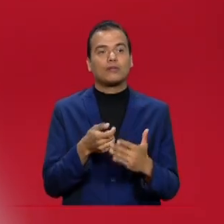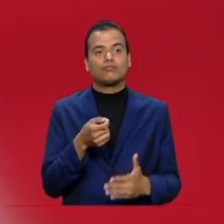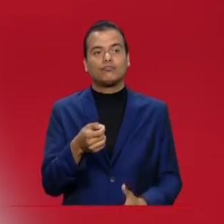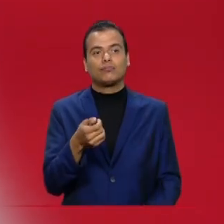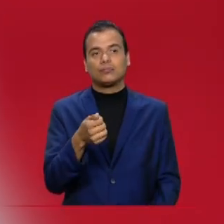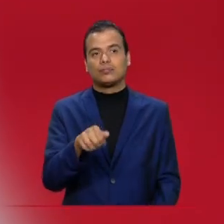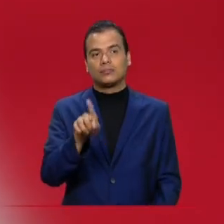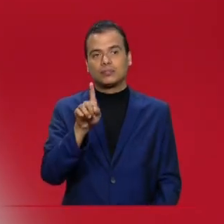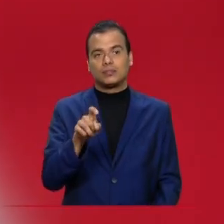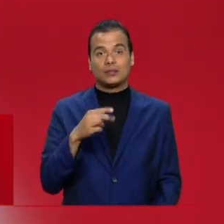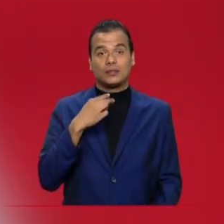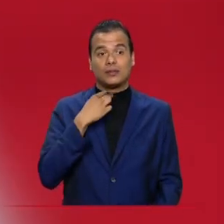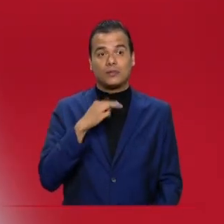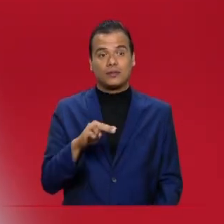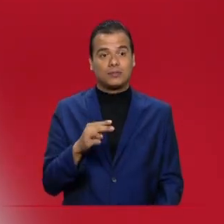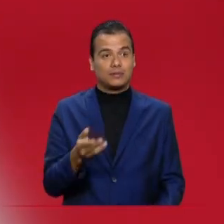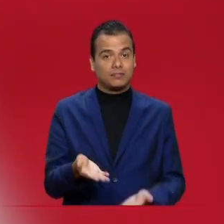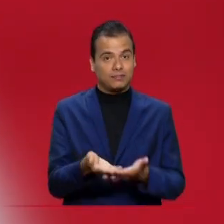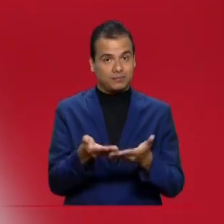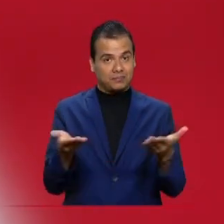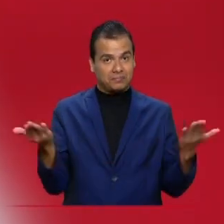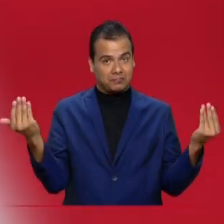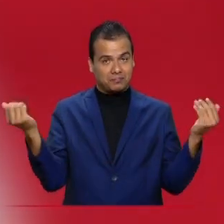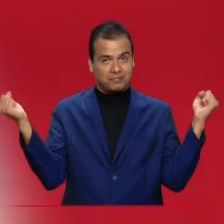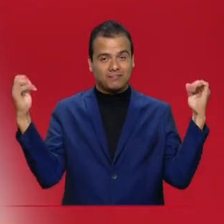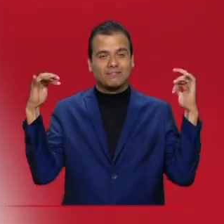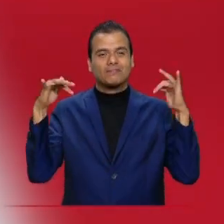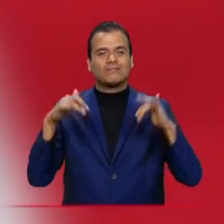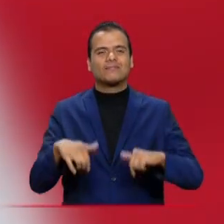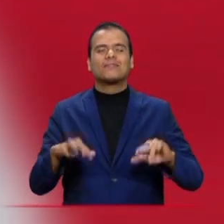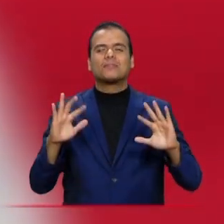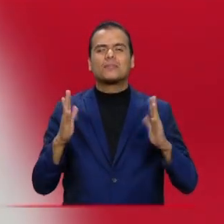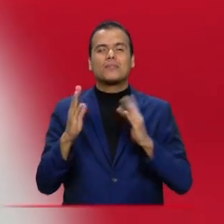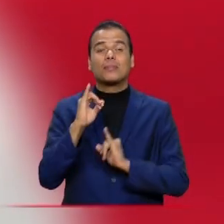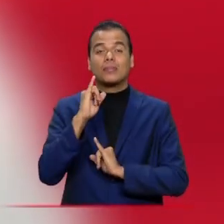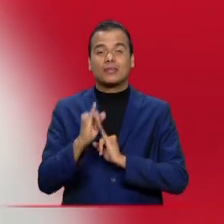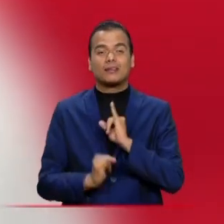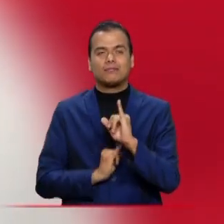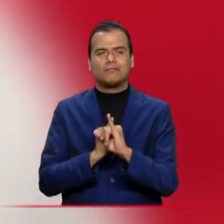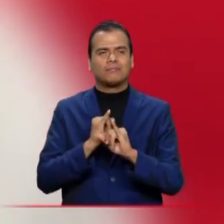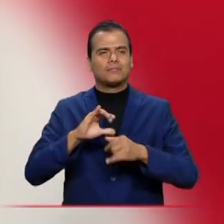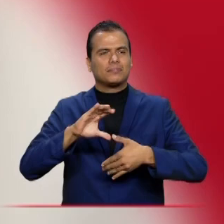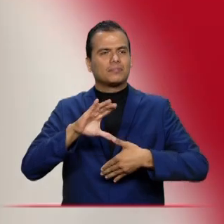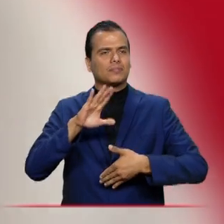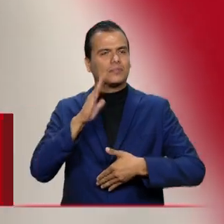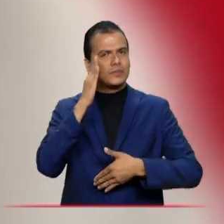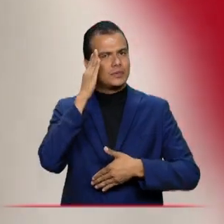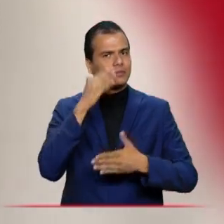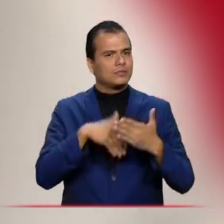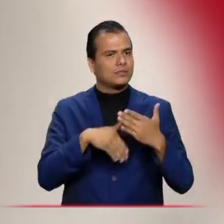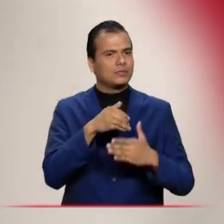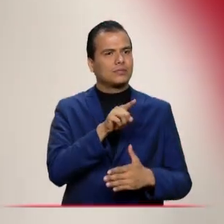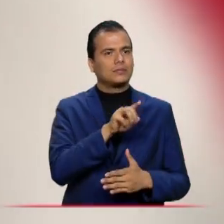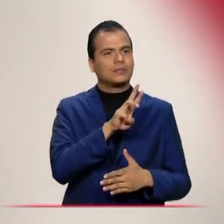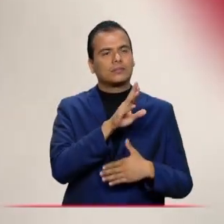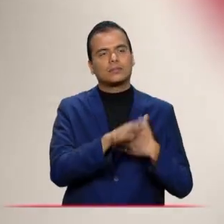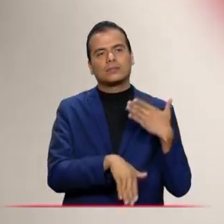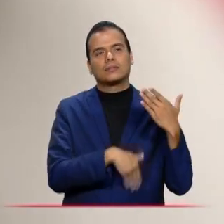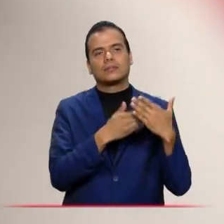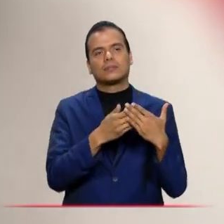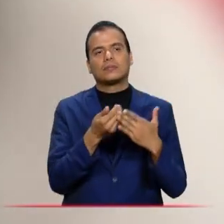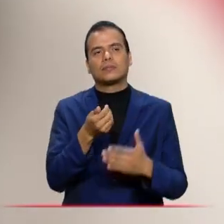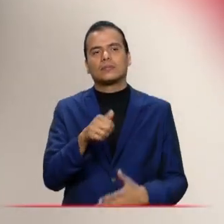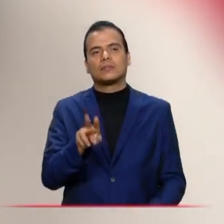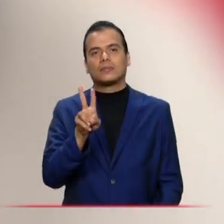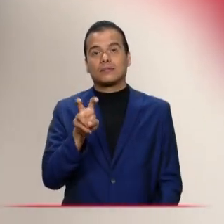Para invitarlos al Festival Internacional de las Américas, que se va a celebrar este año desde el 13 y hasta el